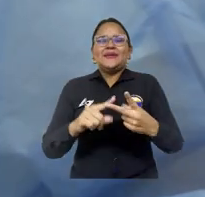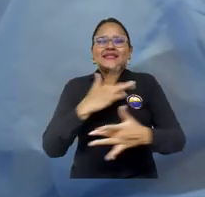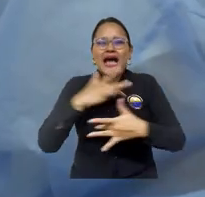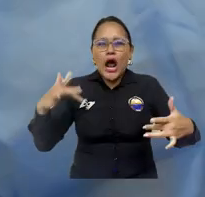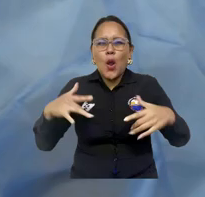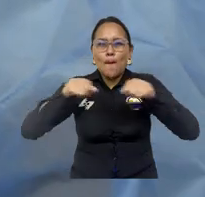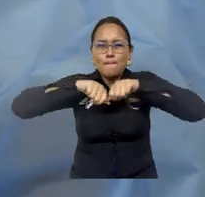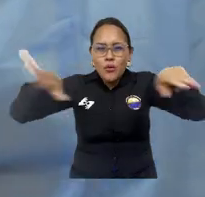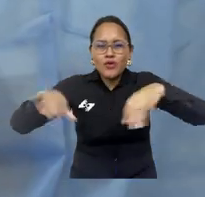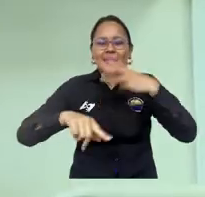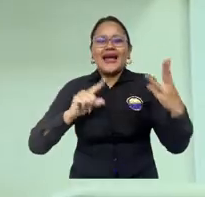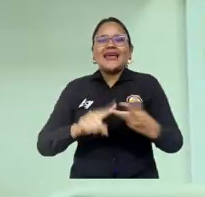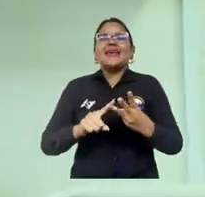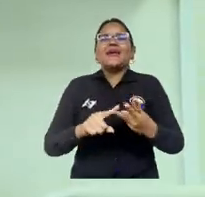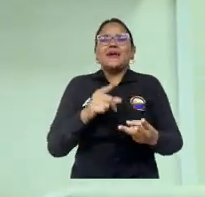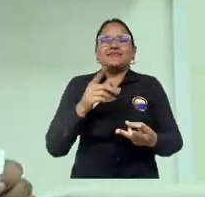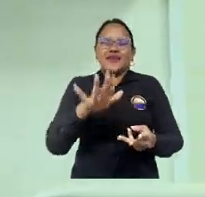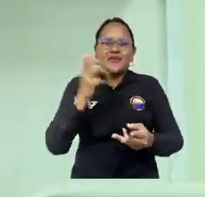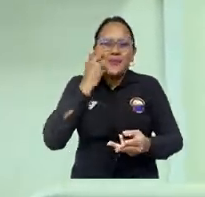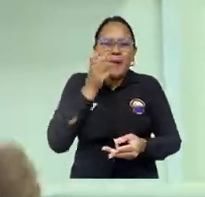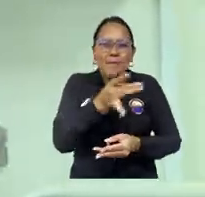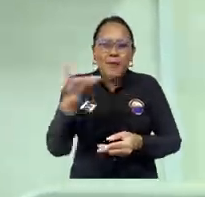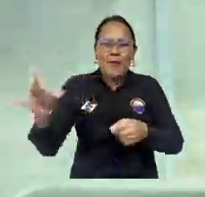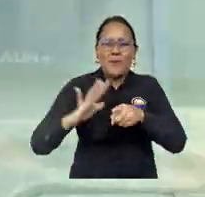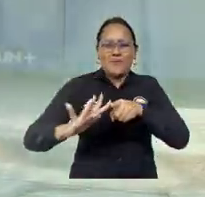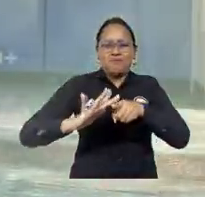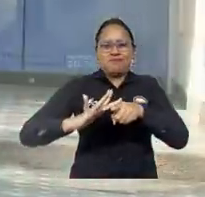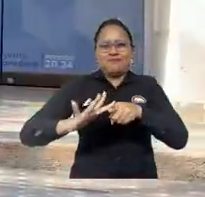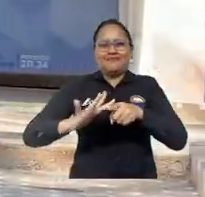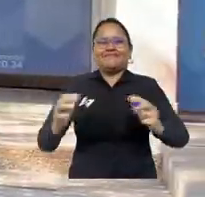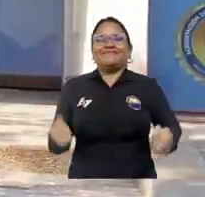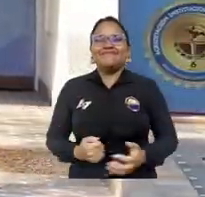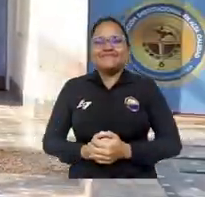infecciosas, salud pública y epidemiología aplicada.